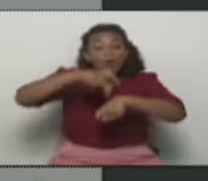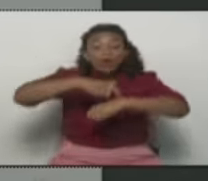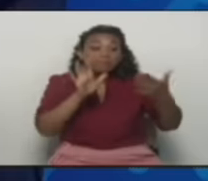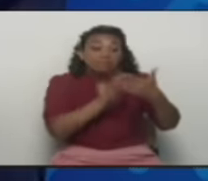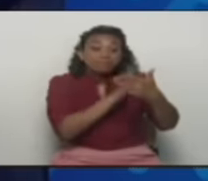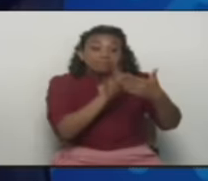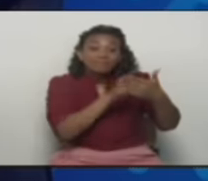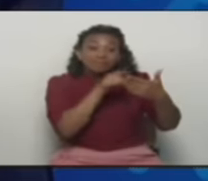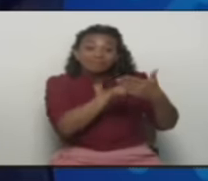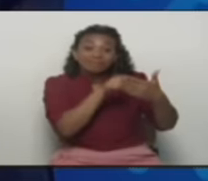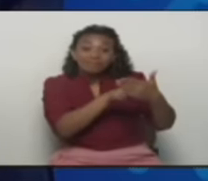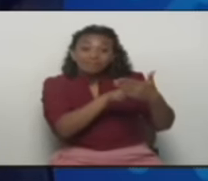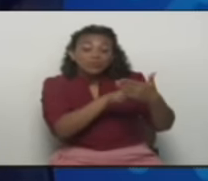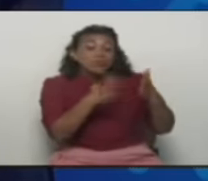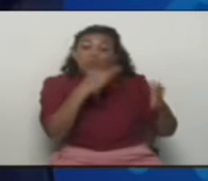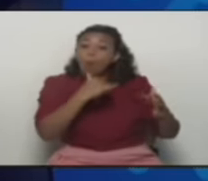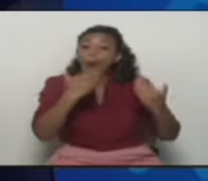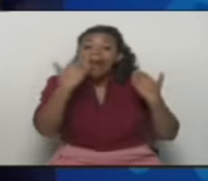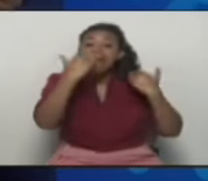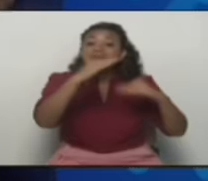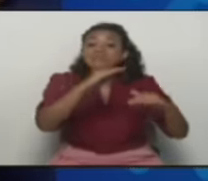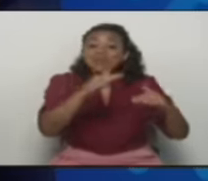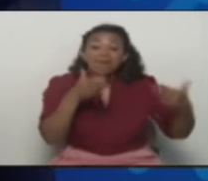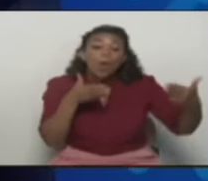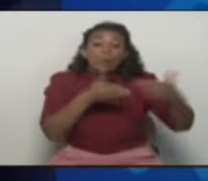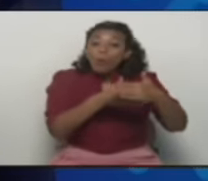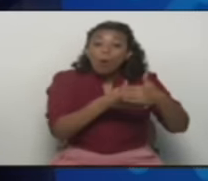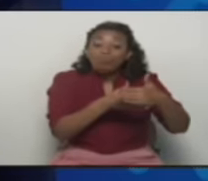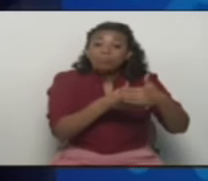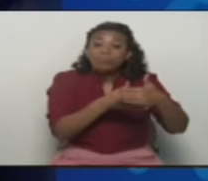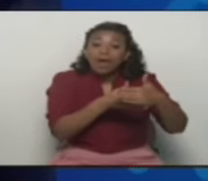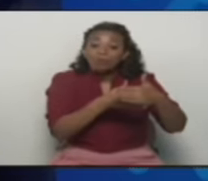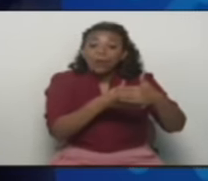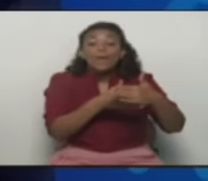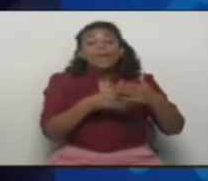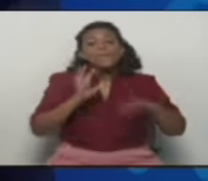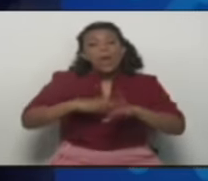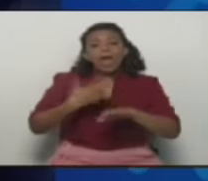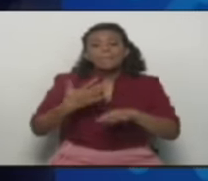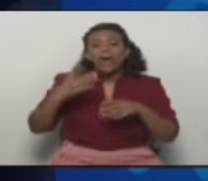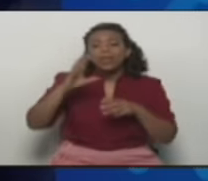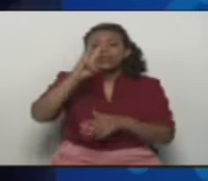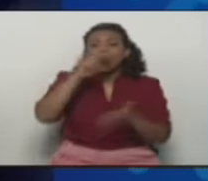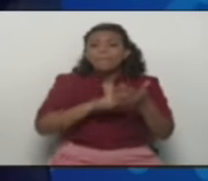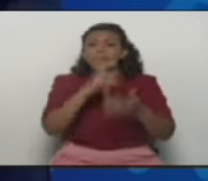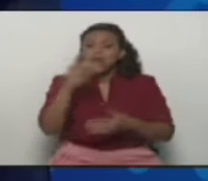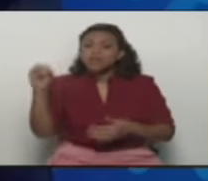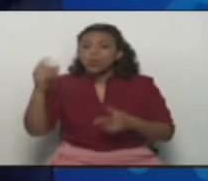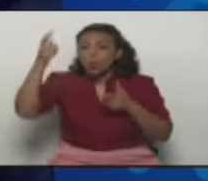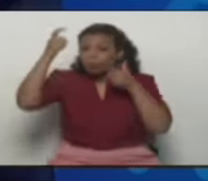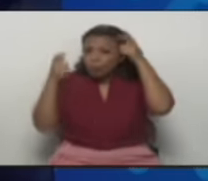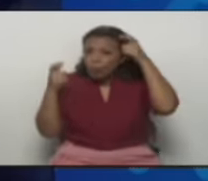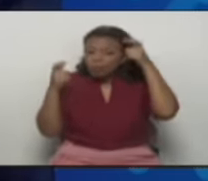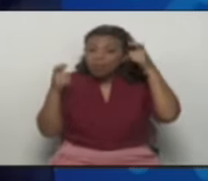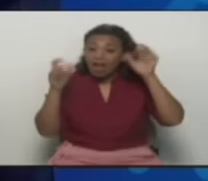ciberespacio. Es lo primero. El golpe de Estado contra el comandante Chávez en el 2002 fue un golpe